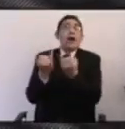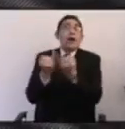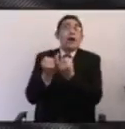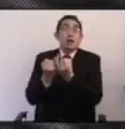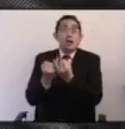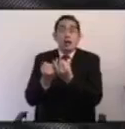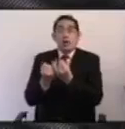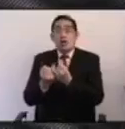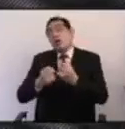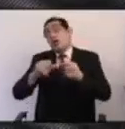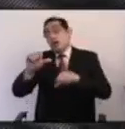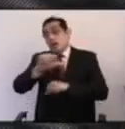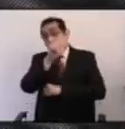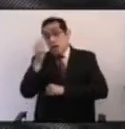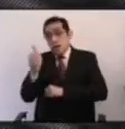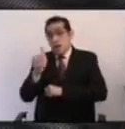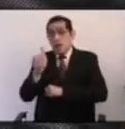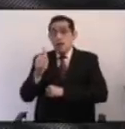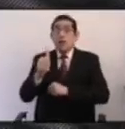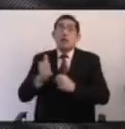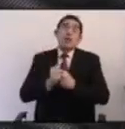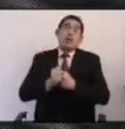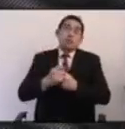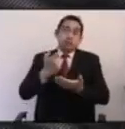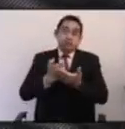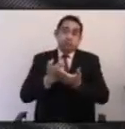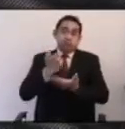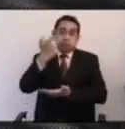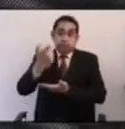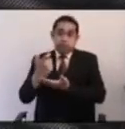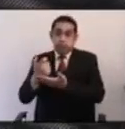50% para el gasto operativo. Si quieren, podemos entrar a ese detalle, los gastos.